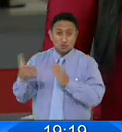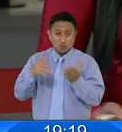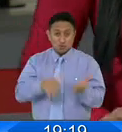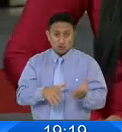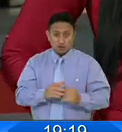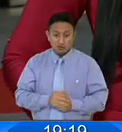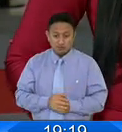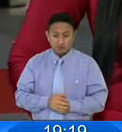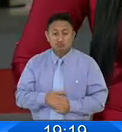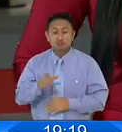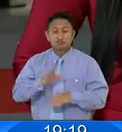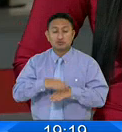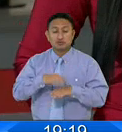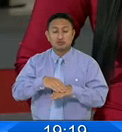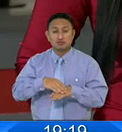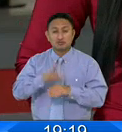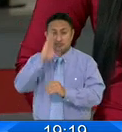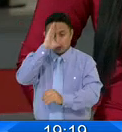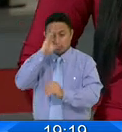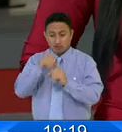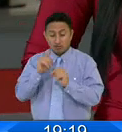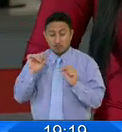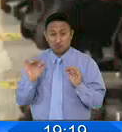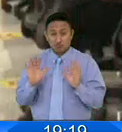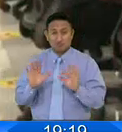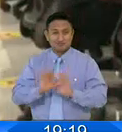Difuntos. Esto con el fin de evitar aglomeraciones.